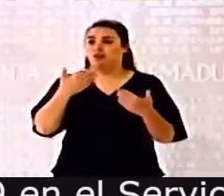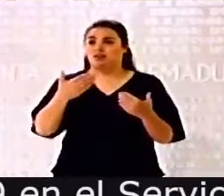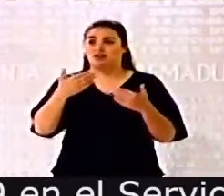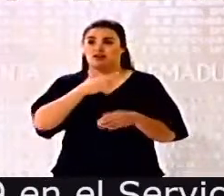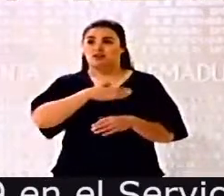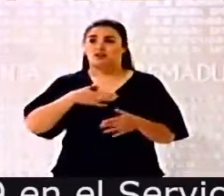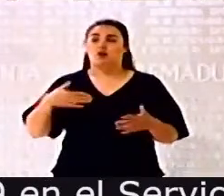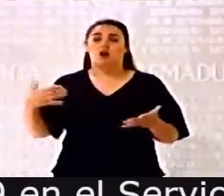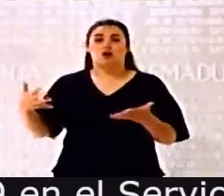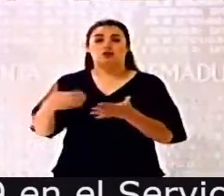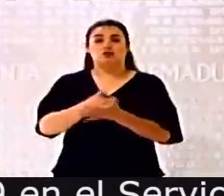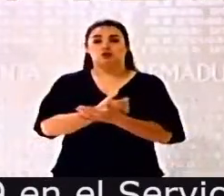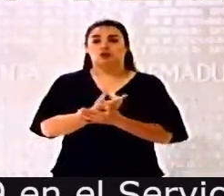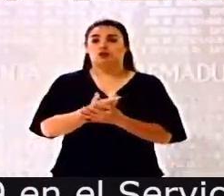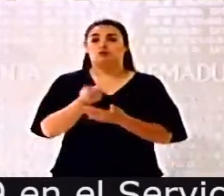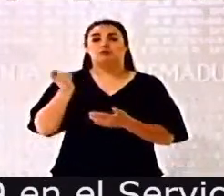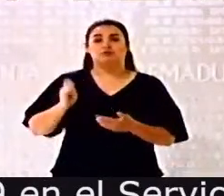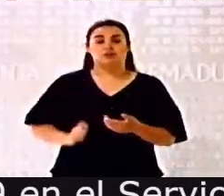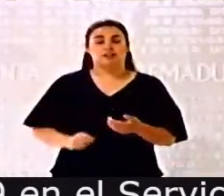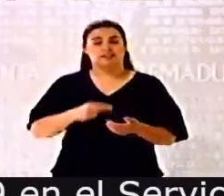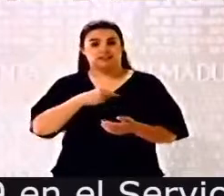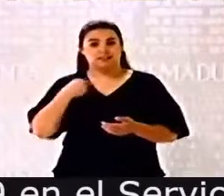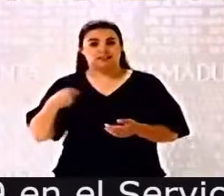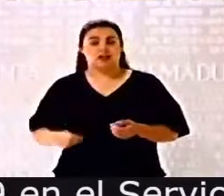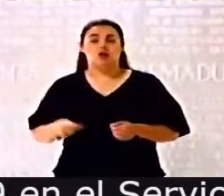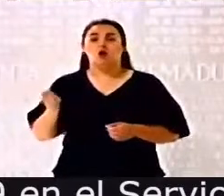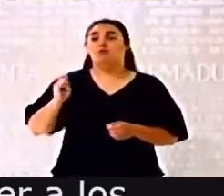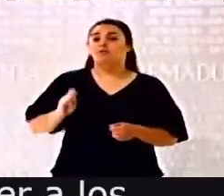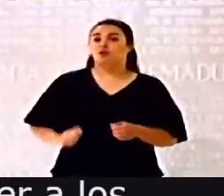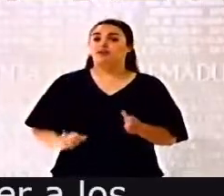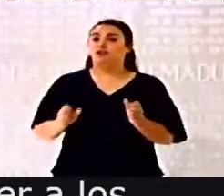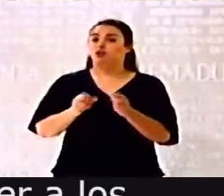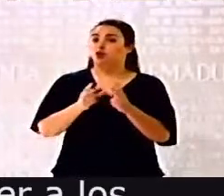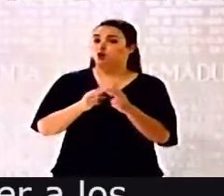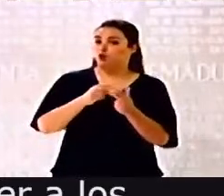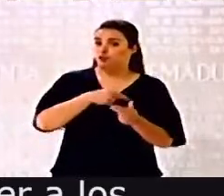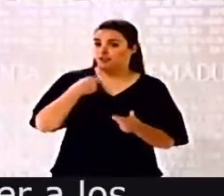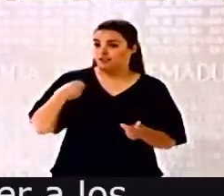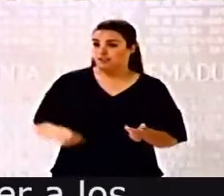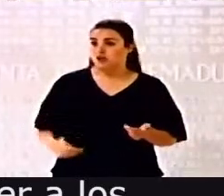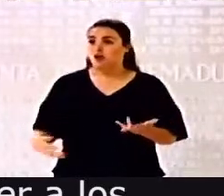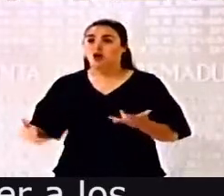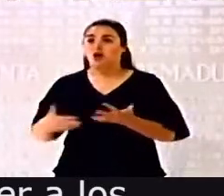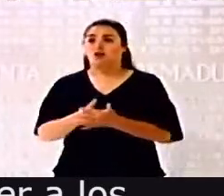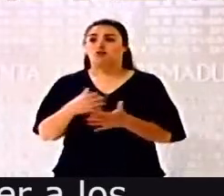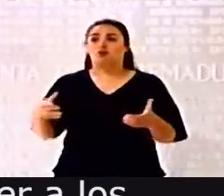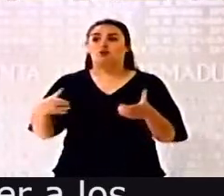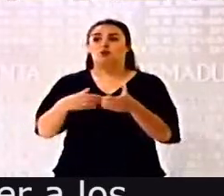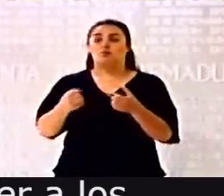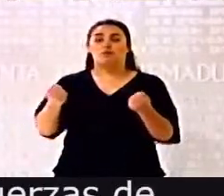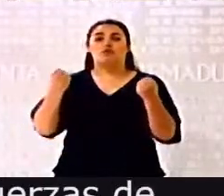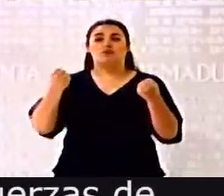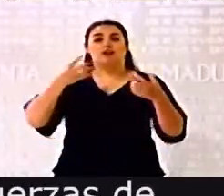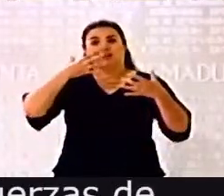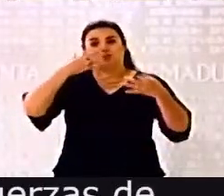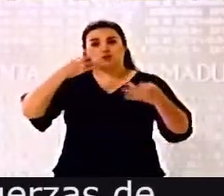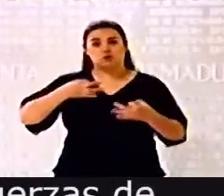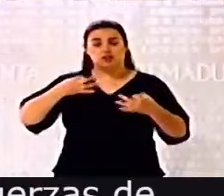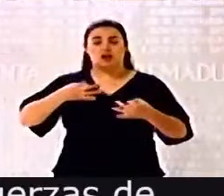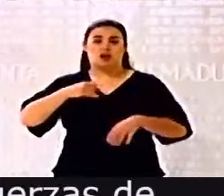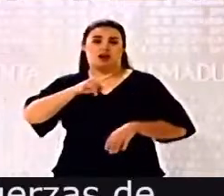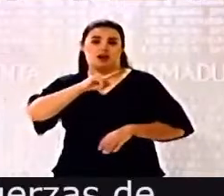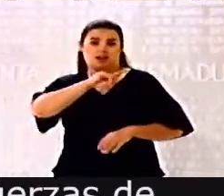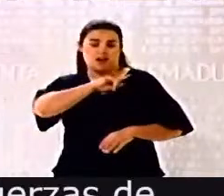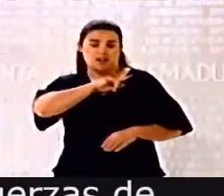todos los profesionales sanitarios, a todos los profesionales sociosanitarios, a todos los cuerpos y fuerzas de seguridad, al